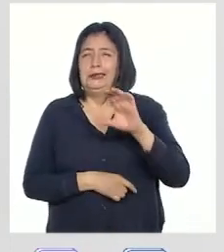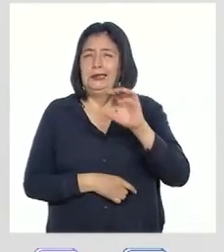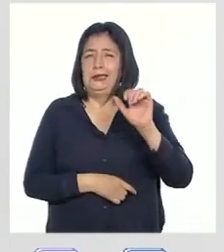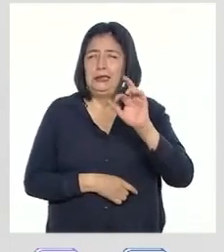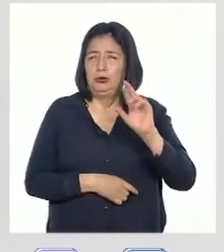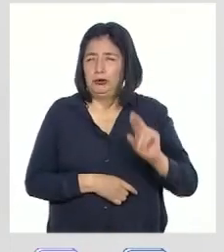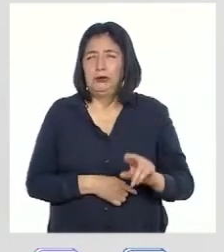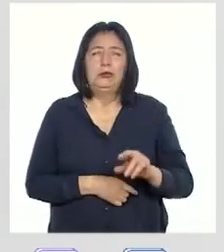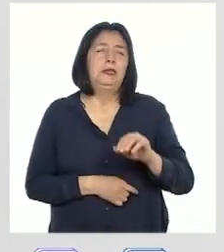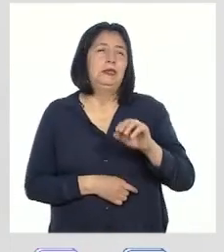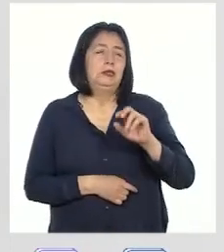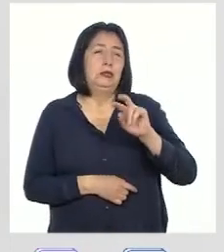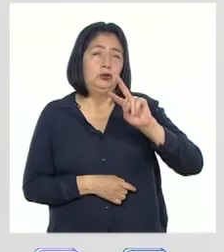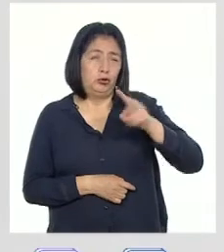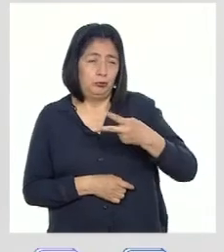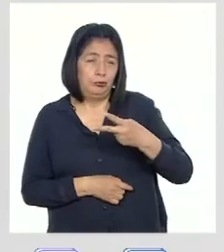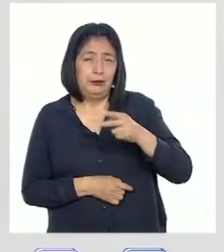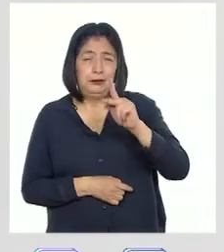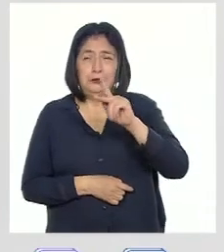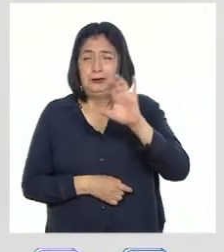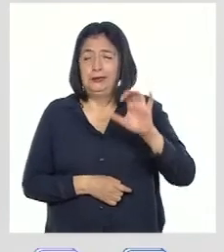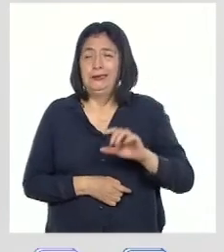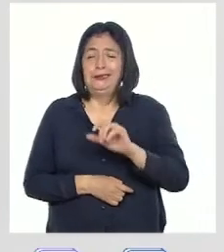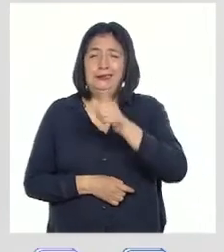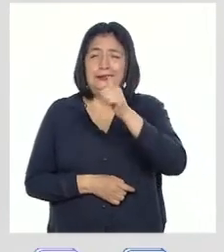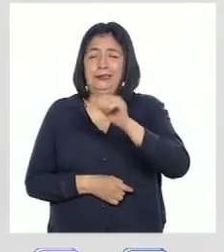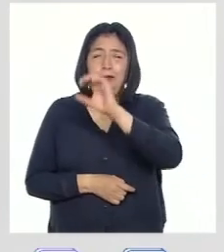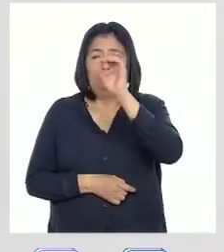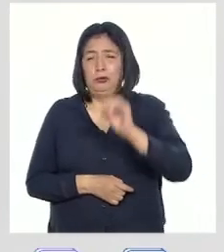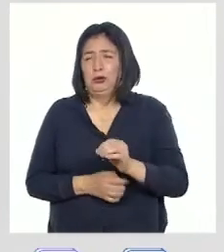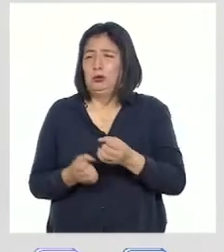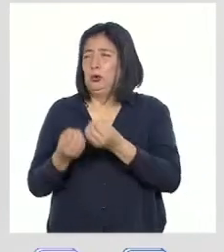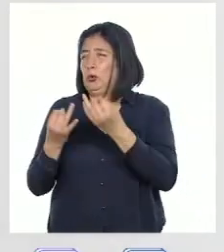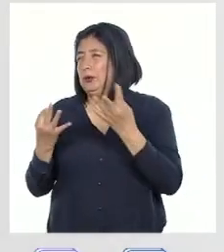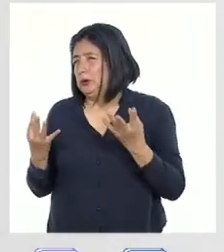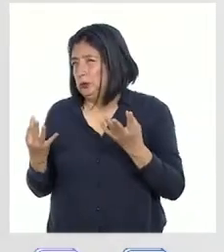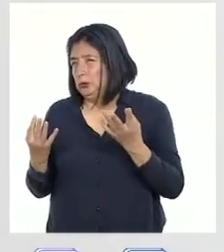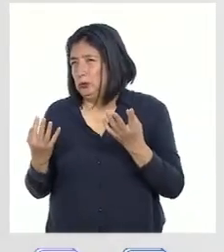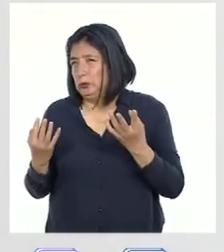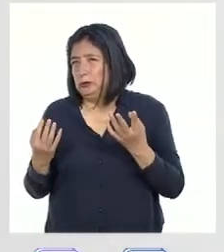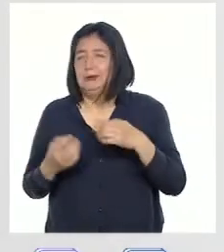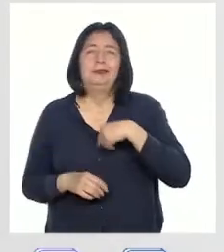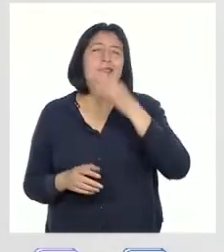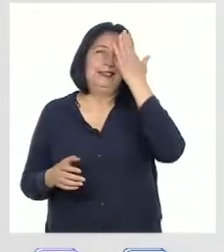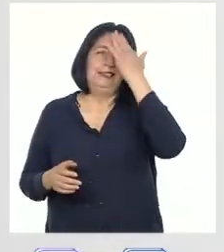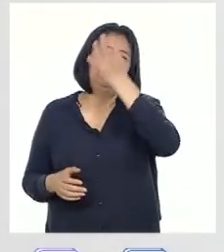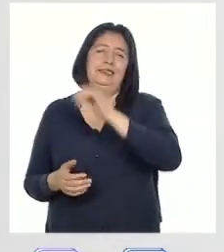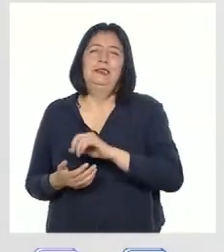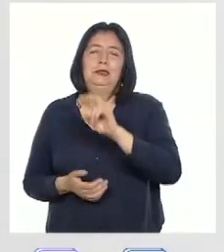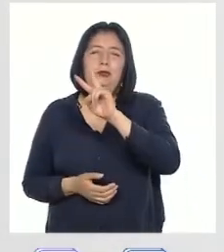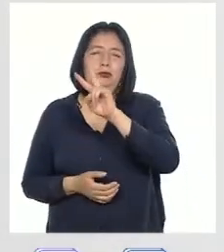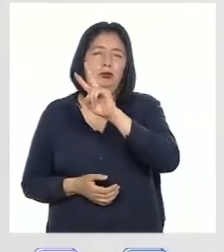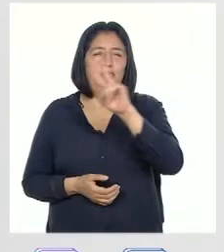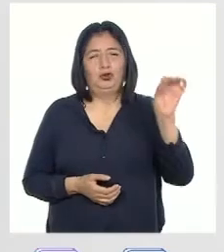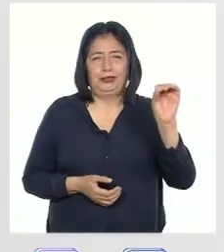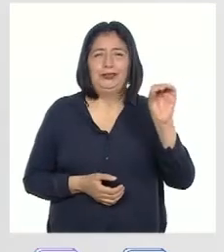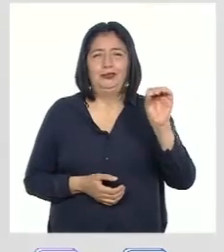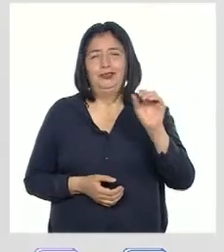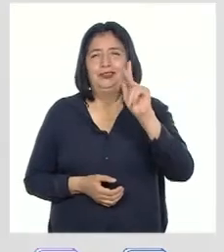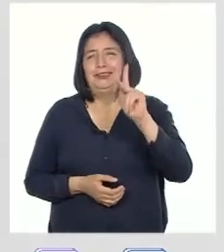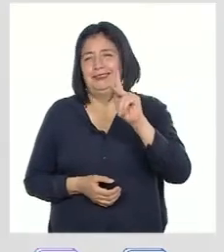de 2000 kilocalorías, el 10% de ellas serán... Ya sé, 200